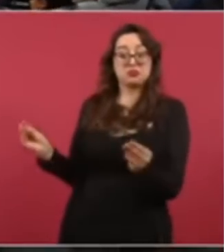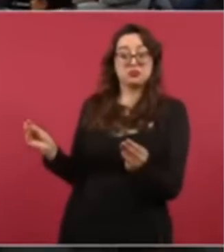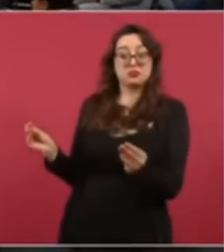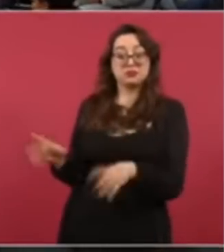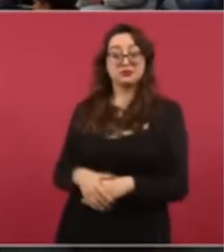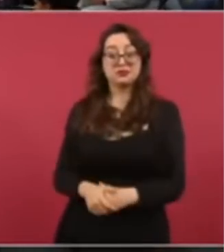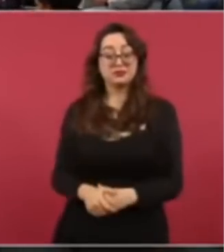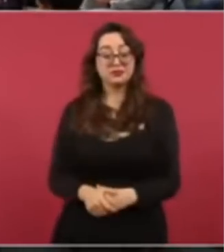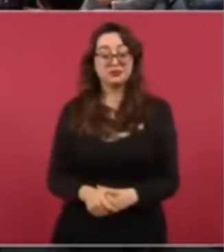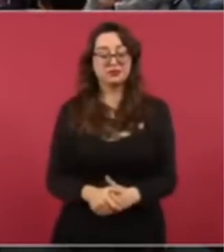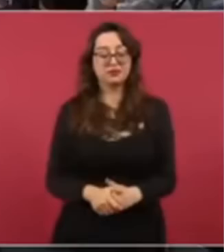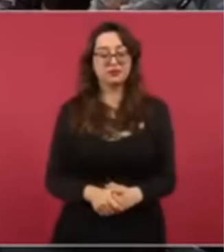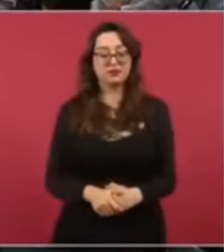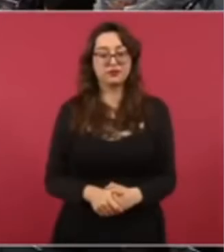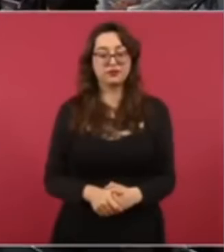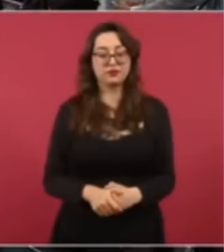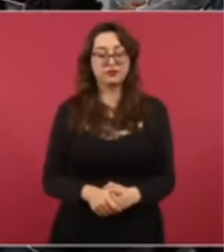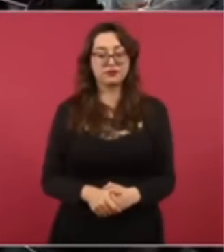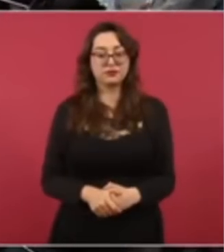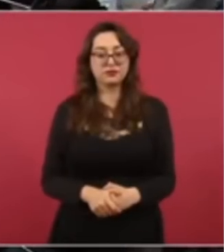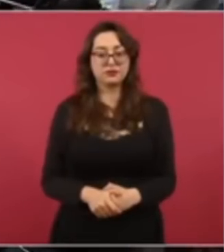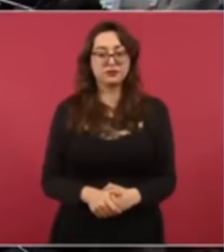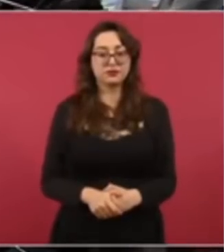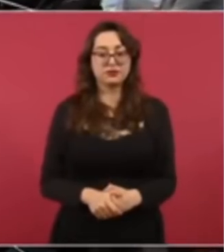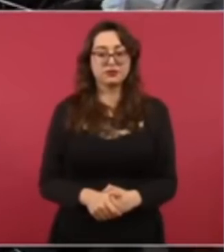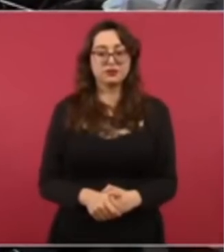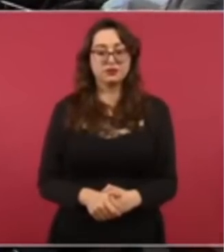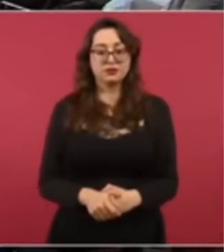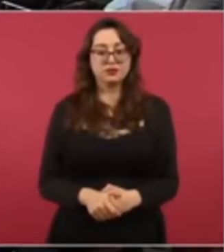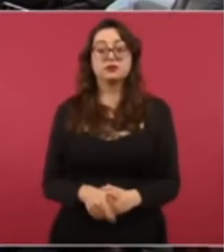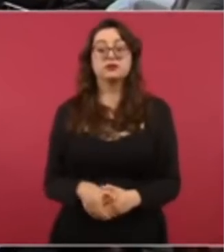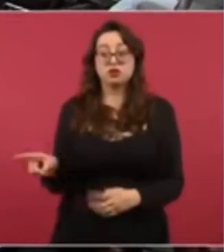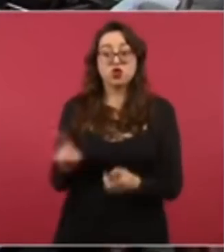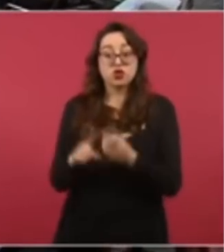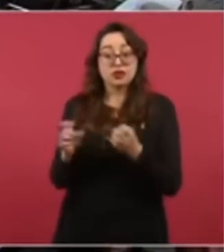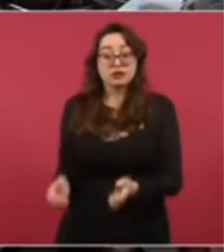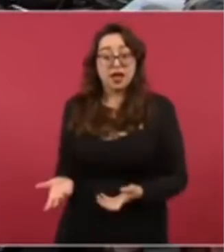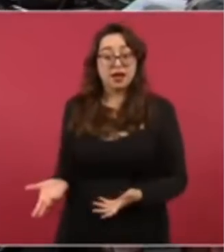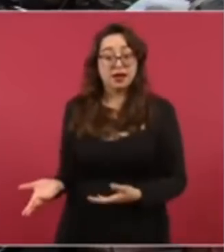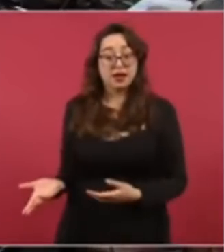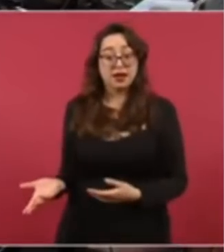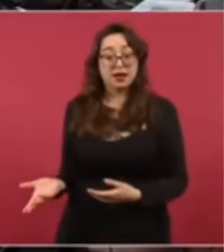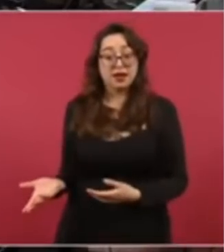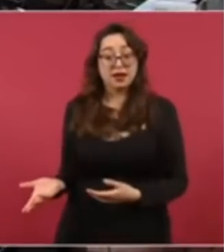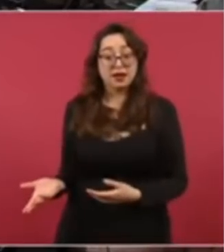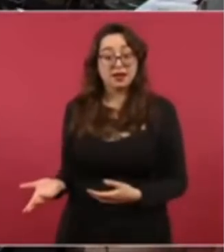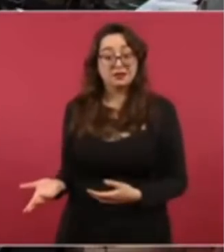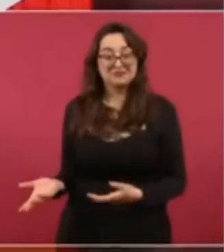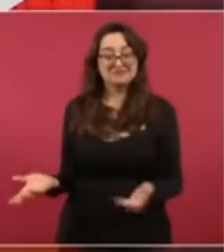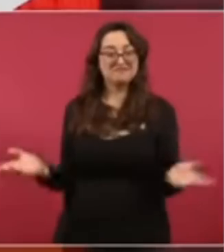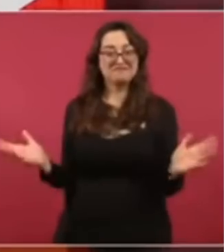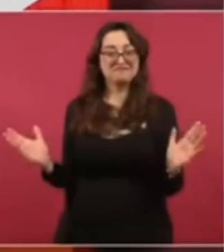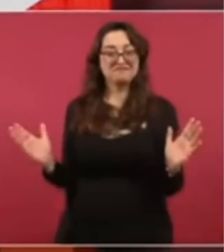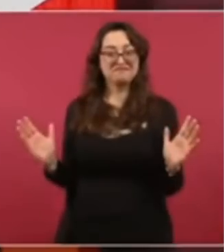dinero de la DEA, en escenas. Sí, pero digo, ¿dónde está ahora? No sabe. Sí.